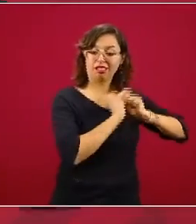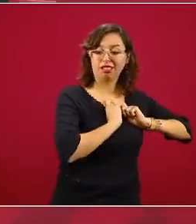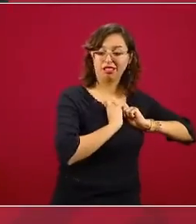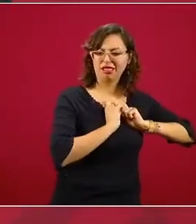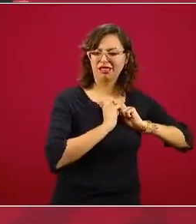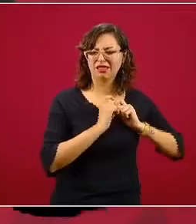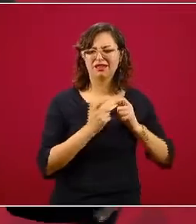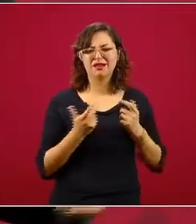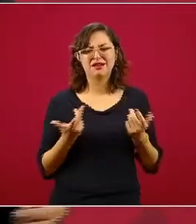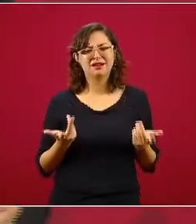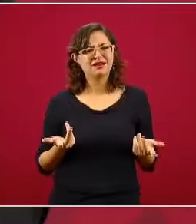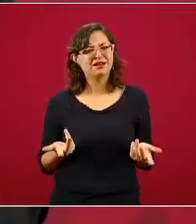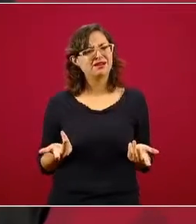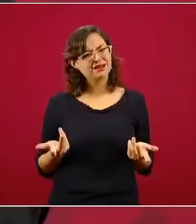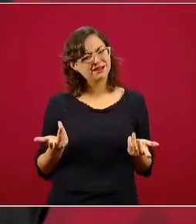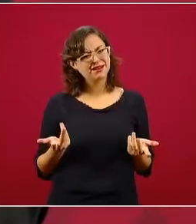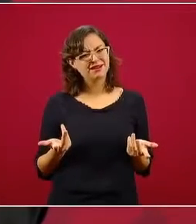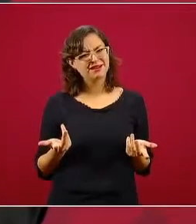¿dónde están?